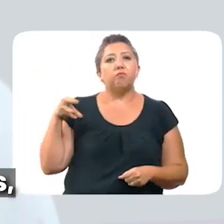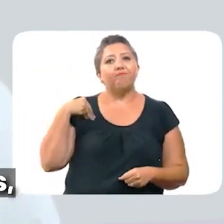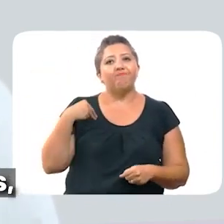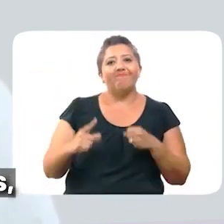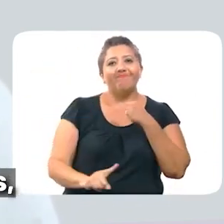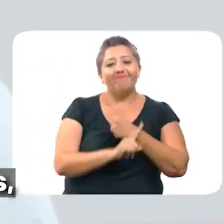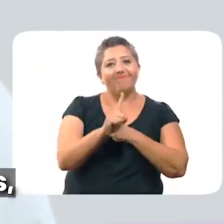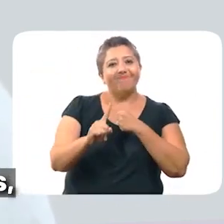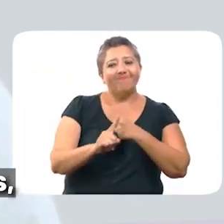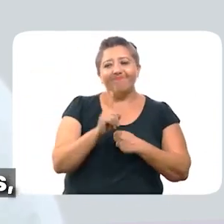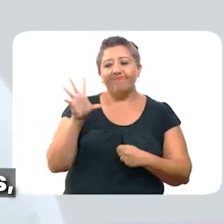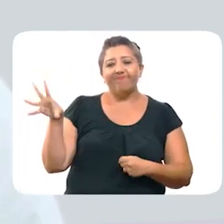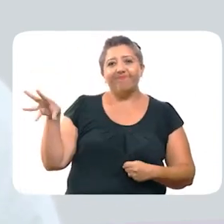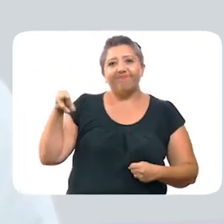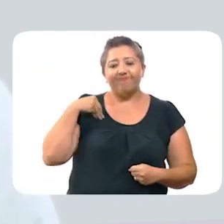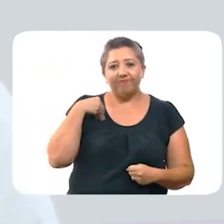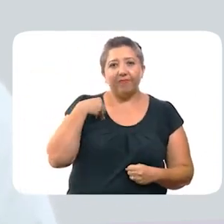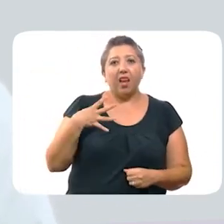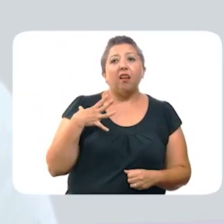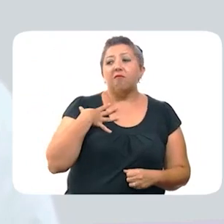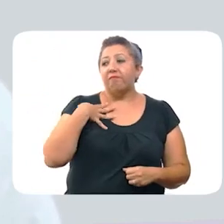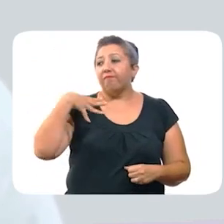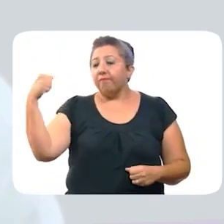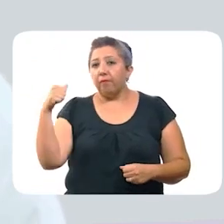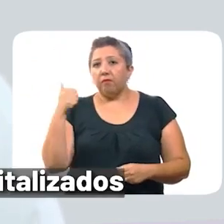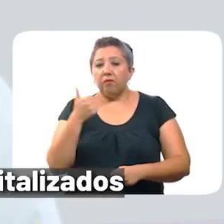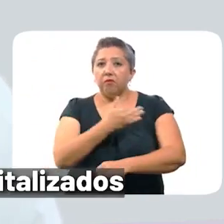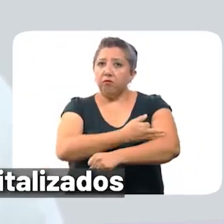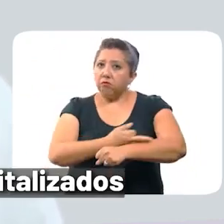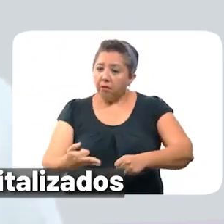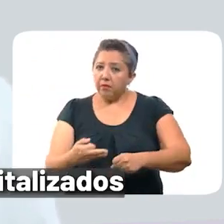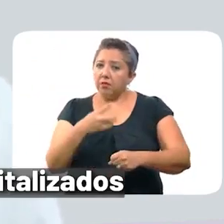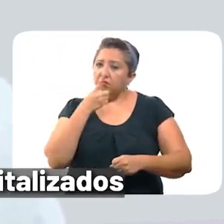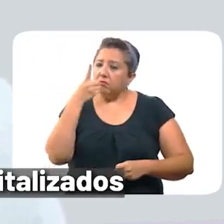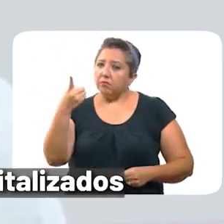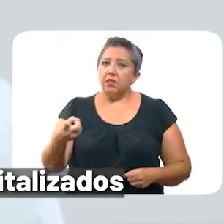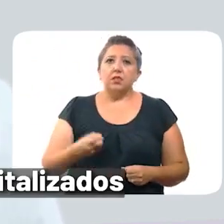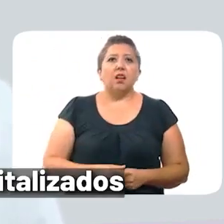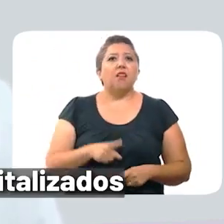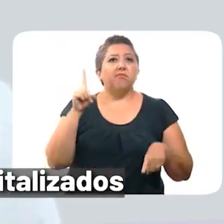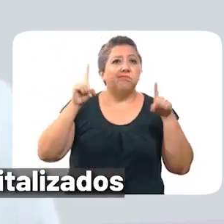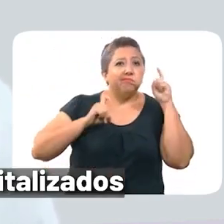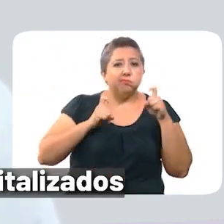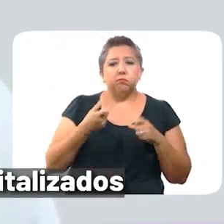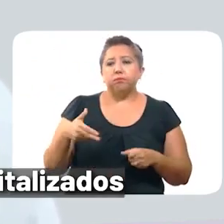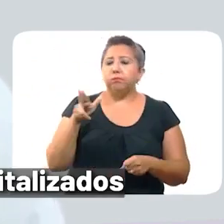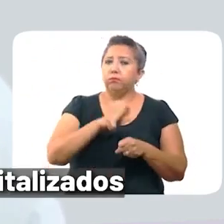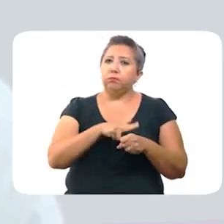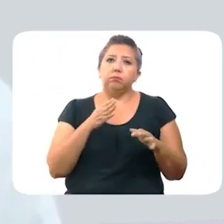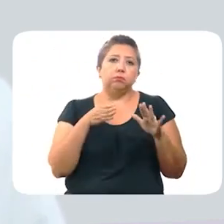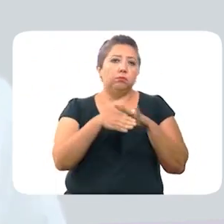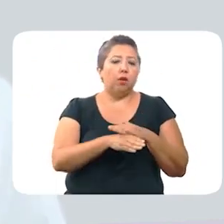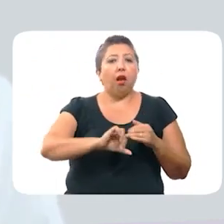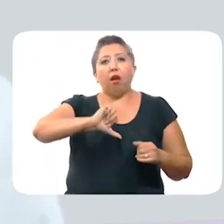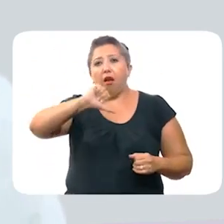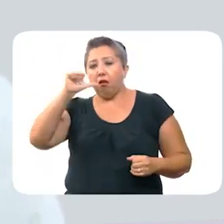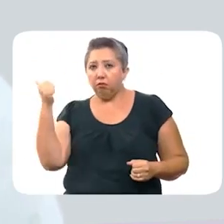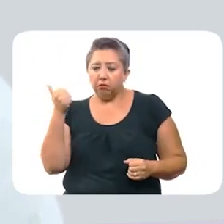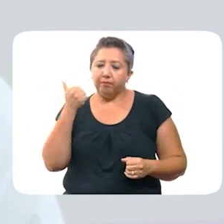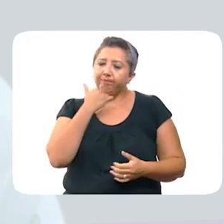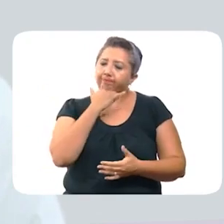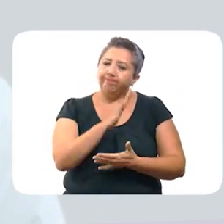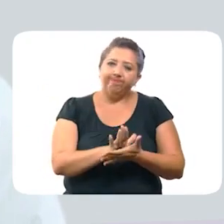problema es que al contraer el virus, contagian a sus familiares, por lo que inevitablemente algunos son hospitalizados y hay otros